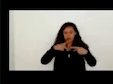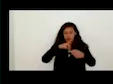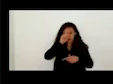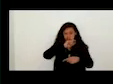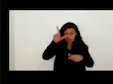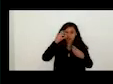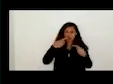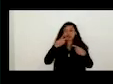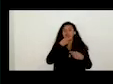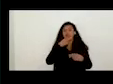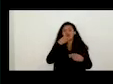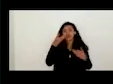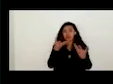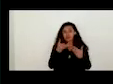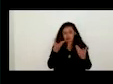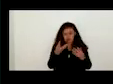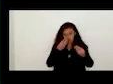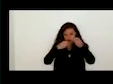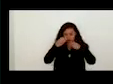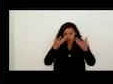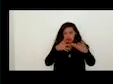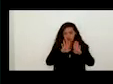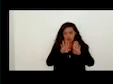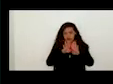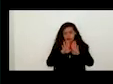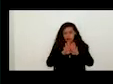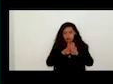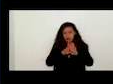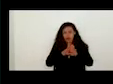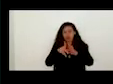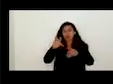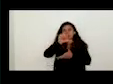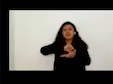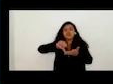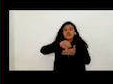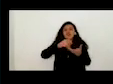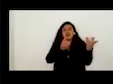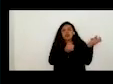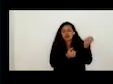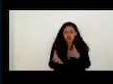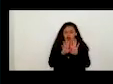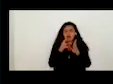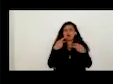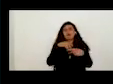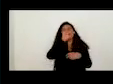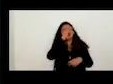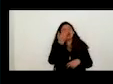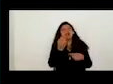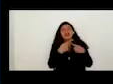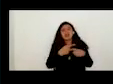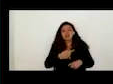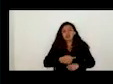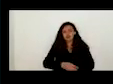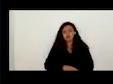hacen con los alimentos? ¿Cómo llegan a su centro? ¿Quién los solicita?